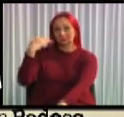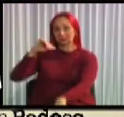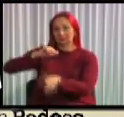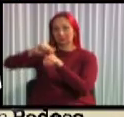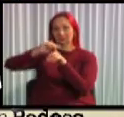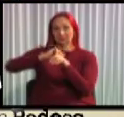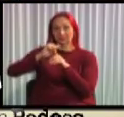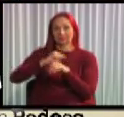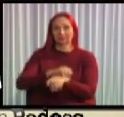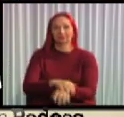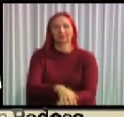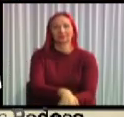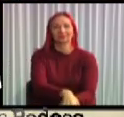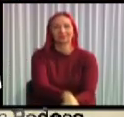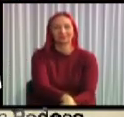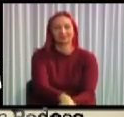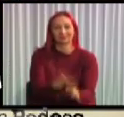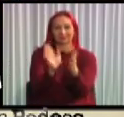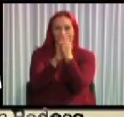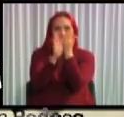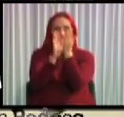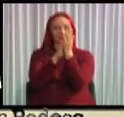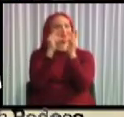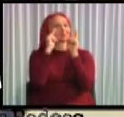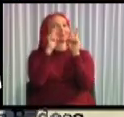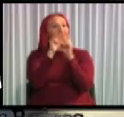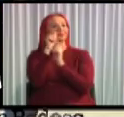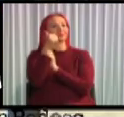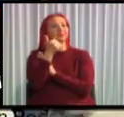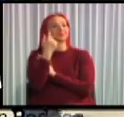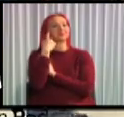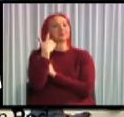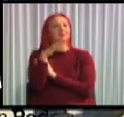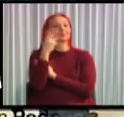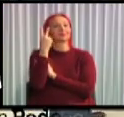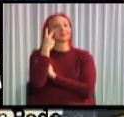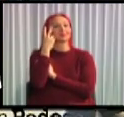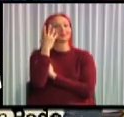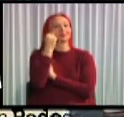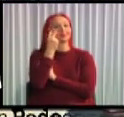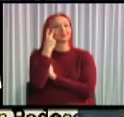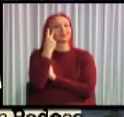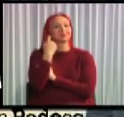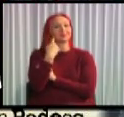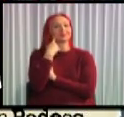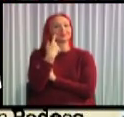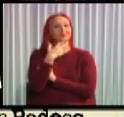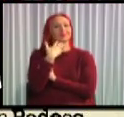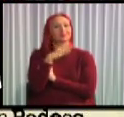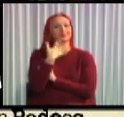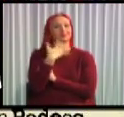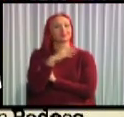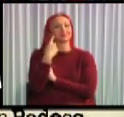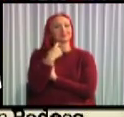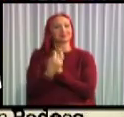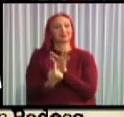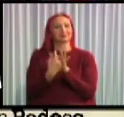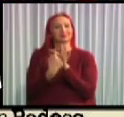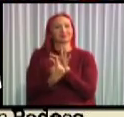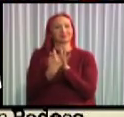con derecha. Vamos a ver. Ah, qué lindo, se la tira de la mano para arriba, tiene que